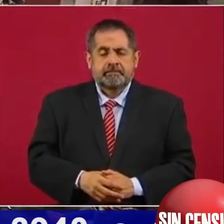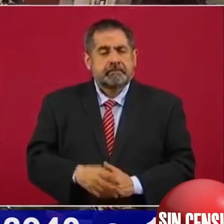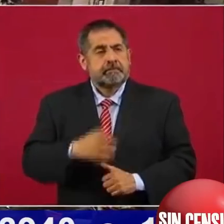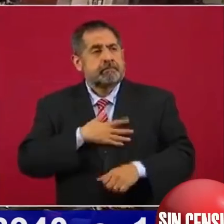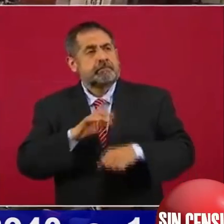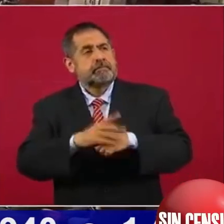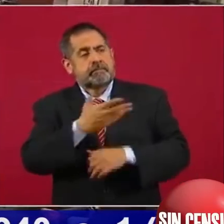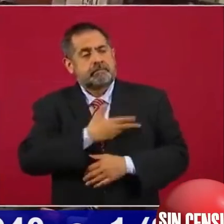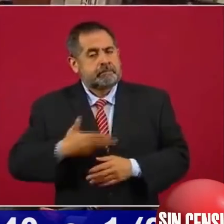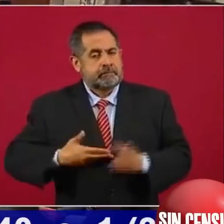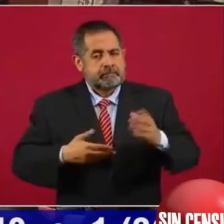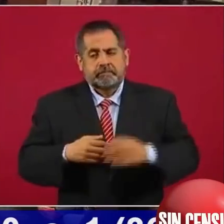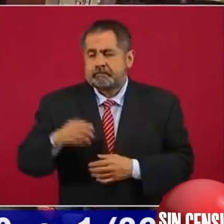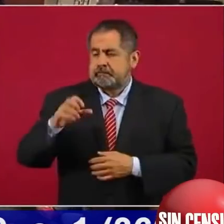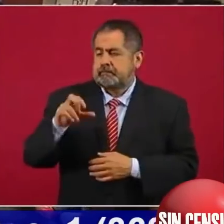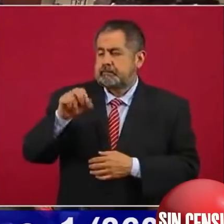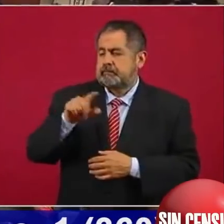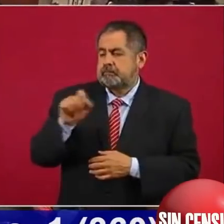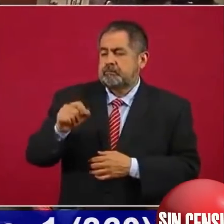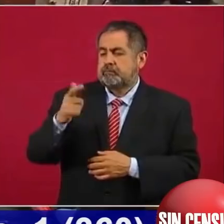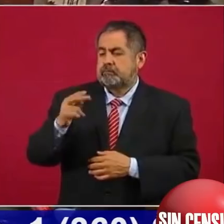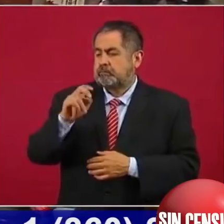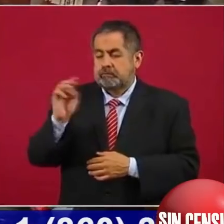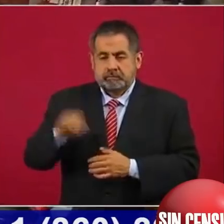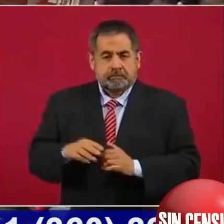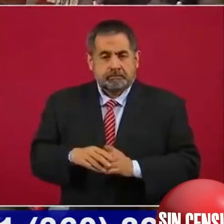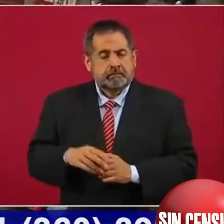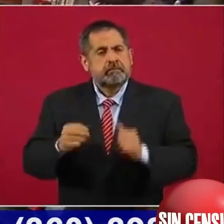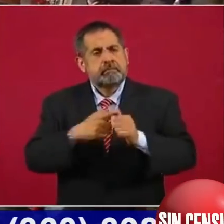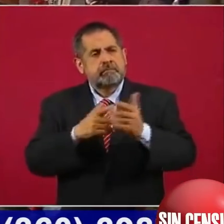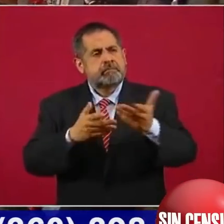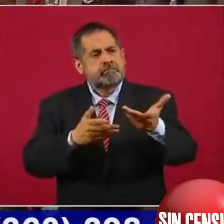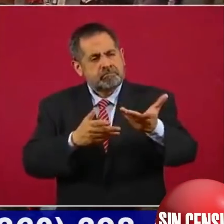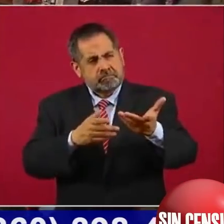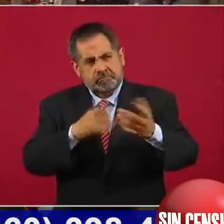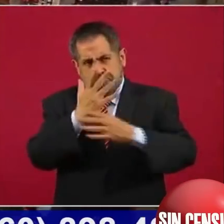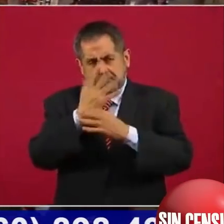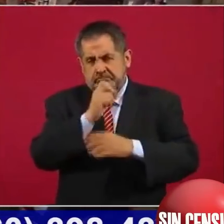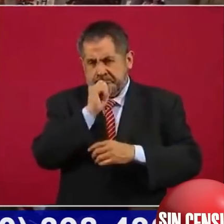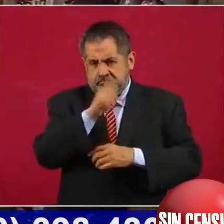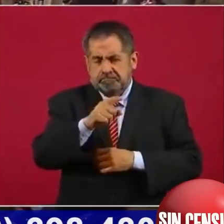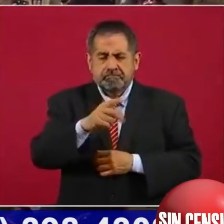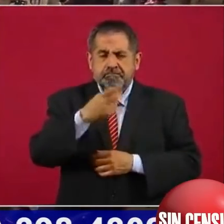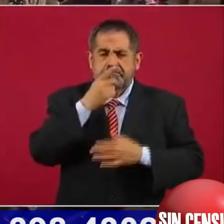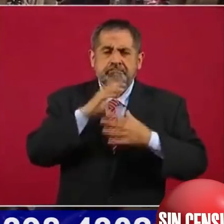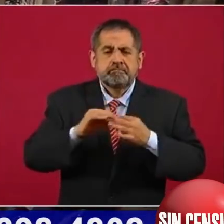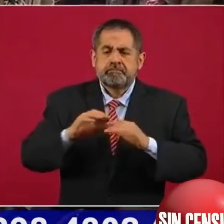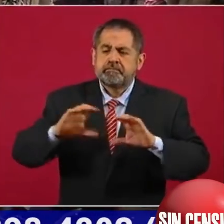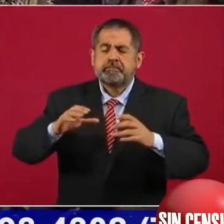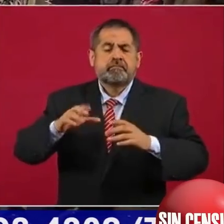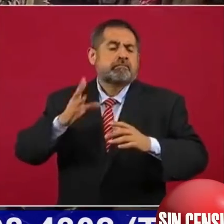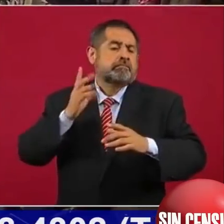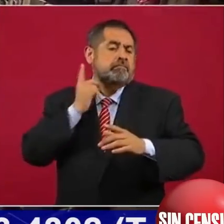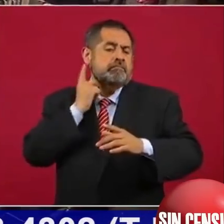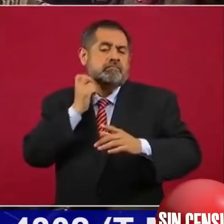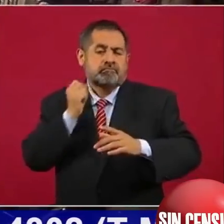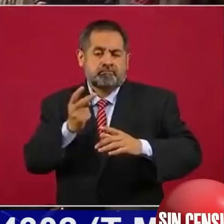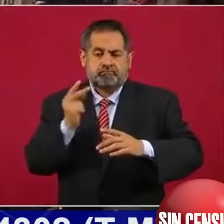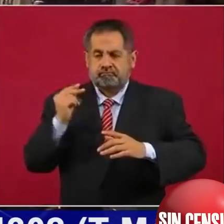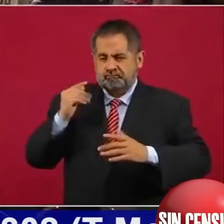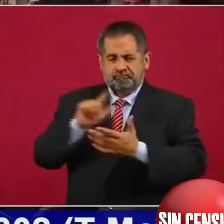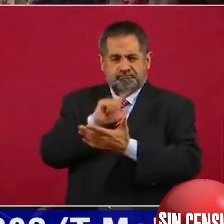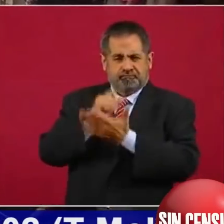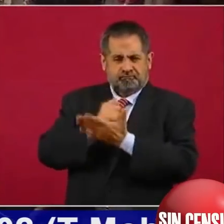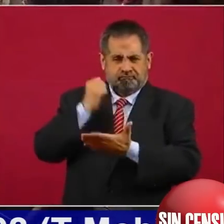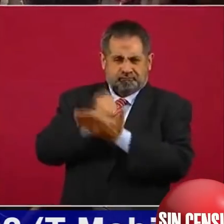Buen día, presidente. Carlos Guzmán de Aba Noticias. El primero, sí me gustaría tomarle su comentario respecto a… Usted hablaba del Congreso de la Unión, de las reformas que se aprobaron, pero quedó